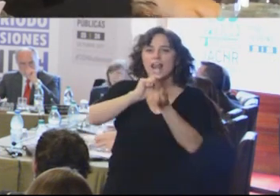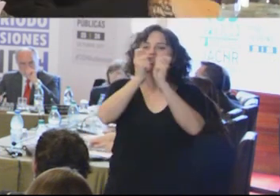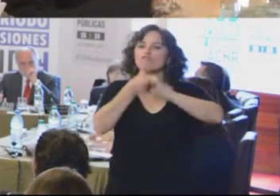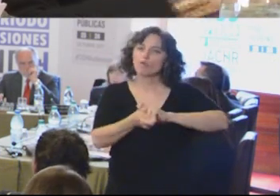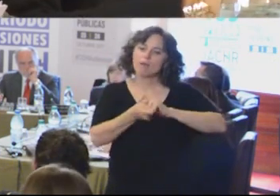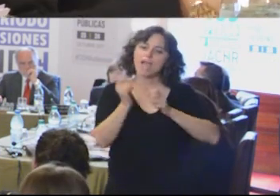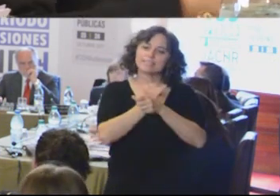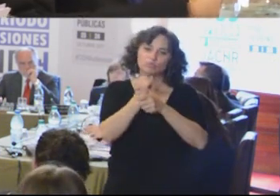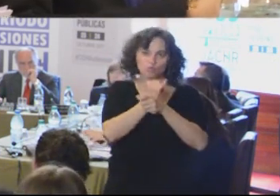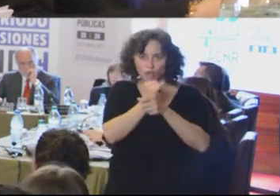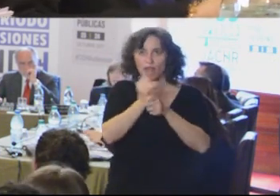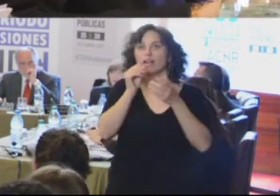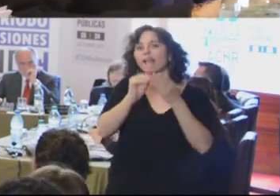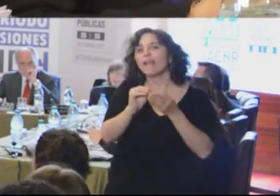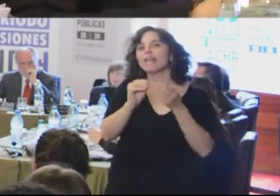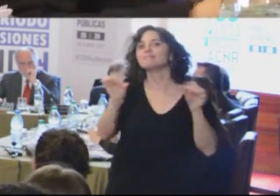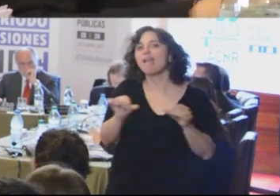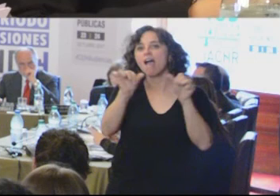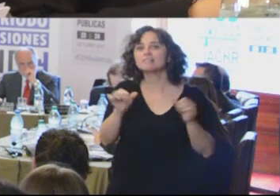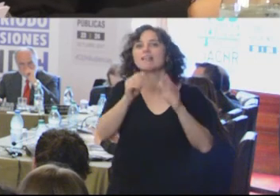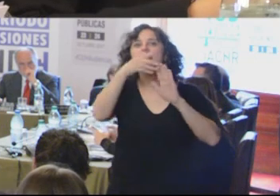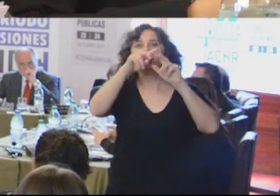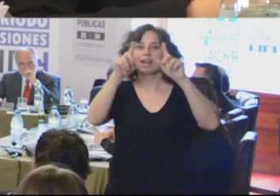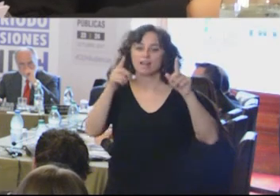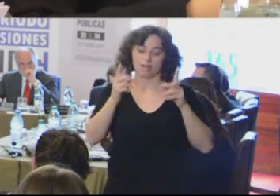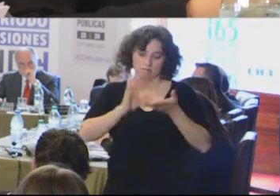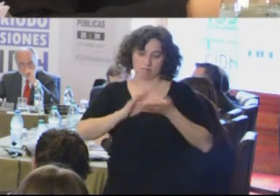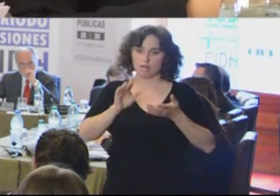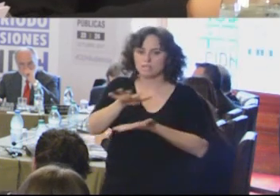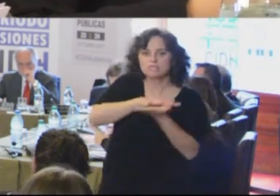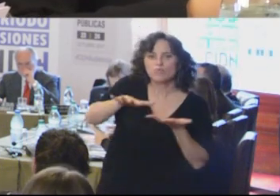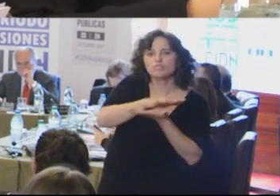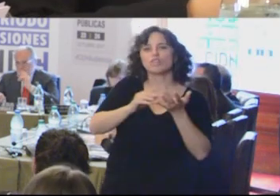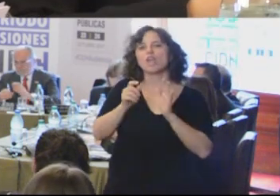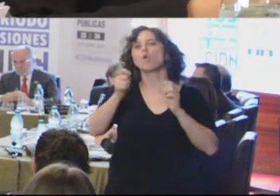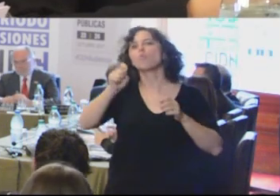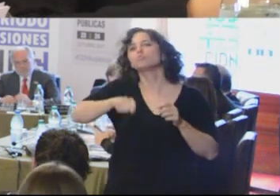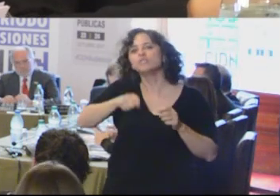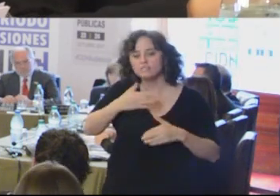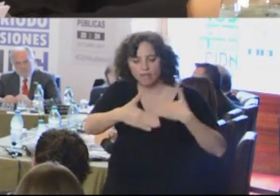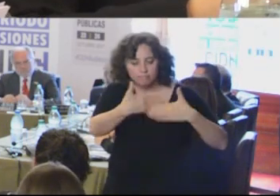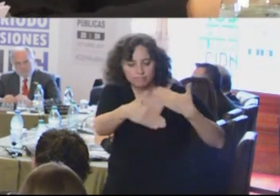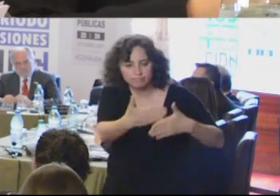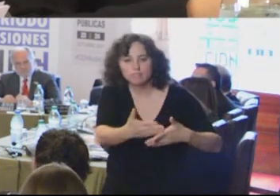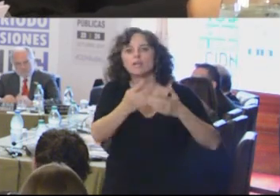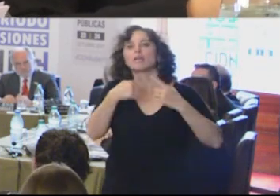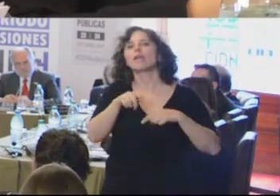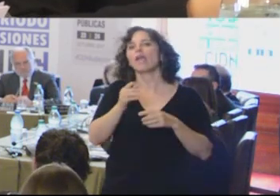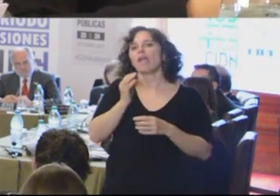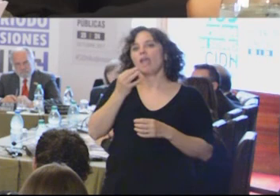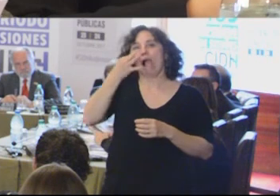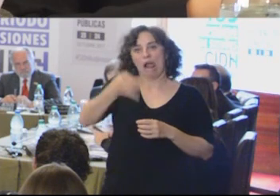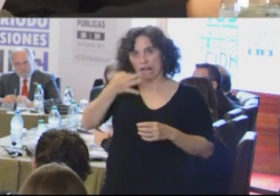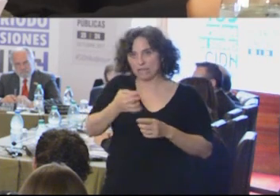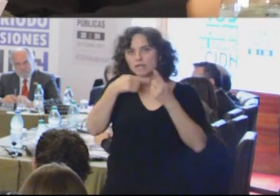que deben hacerse en el marco de los procesos de justicia transicional con el fin de garantizar no sólo el derecho a las víctimas